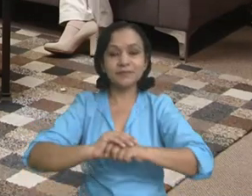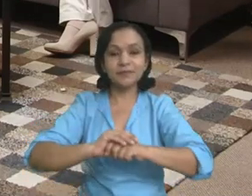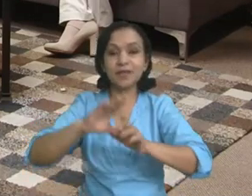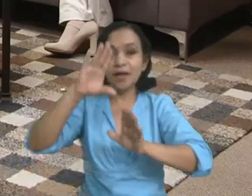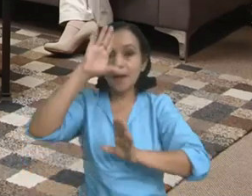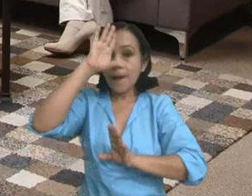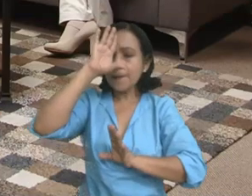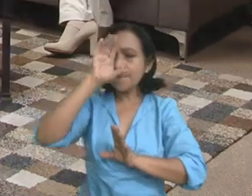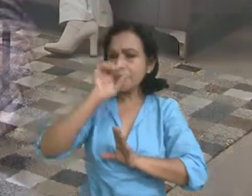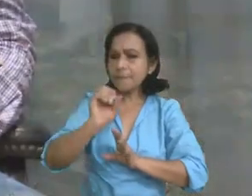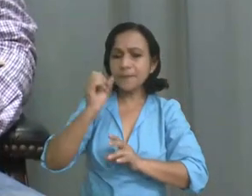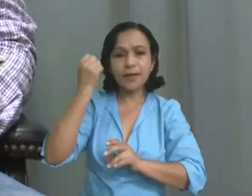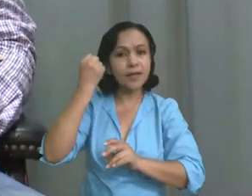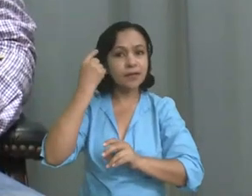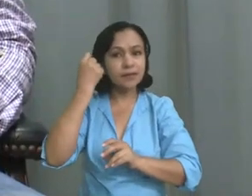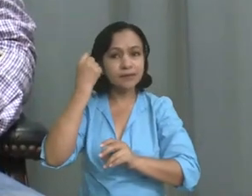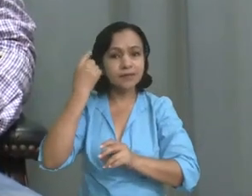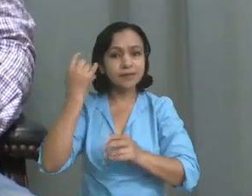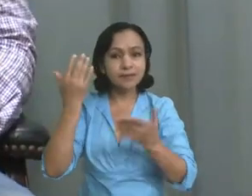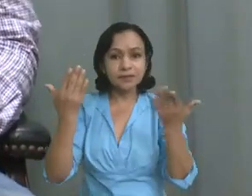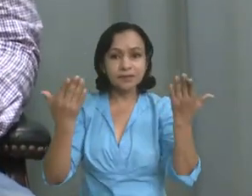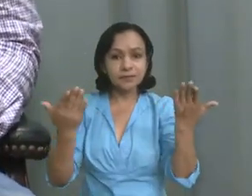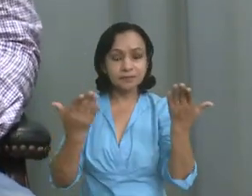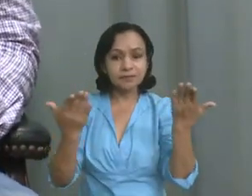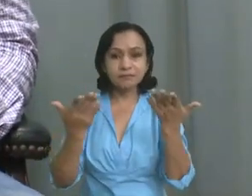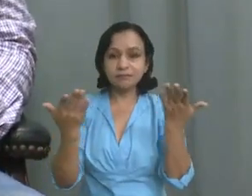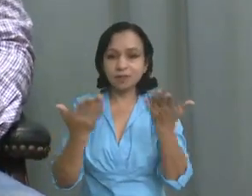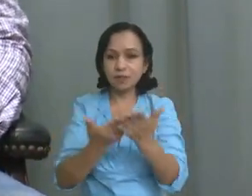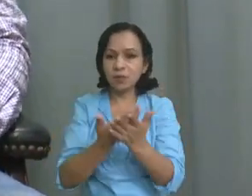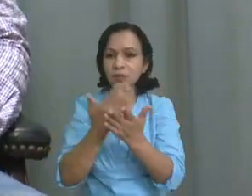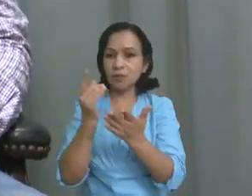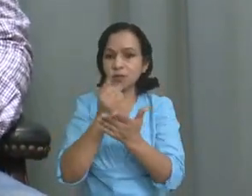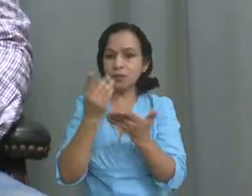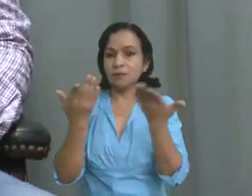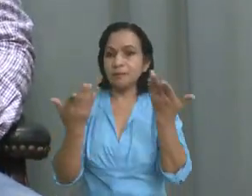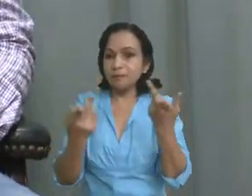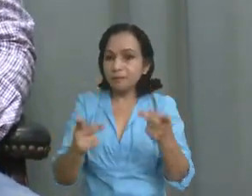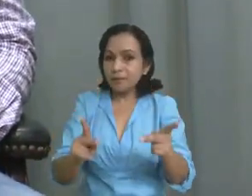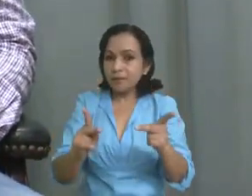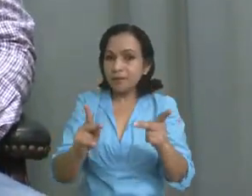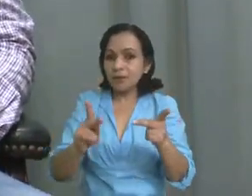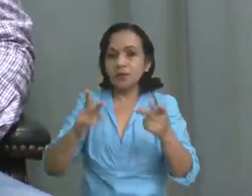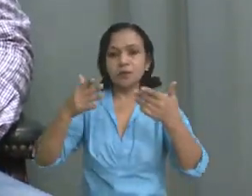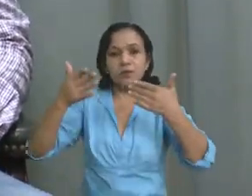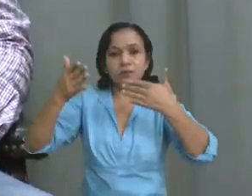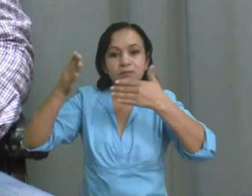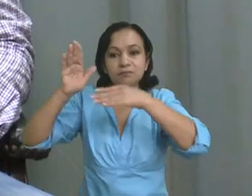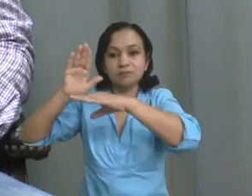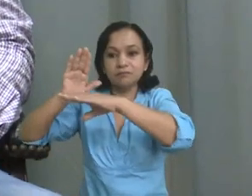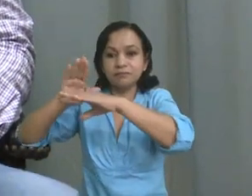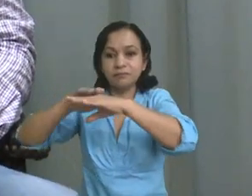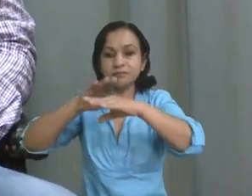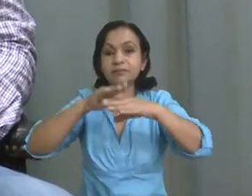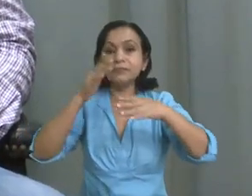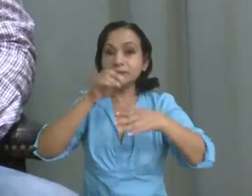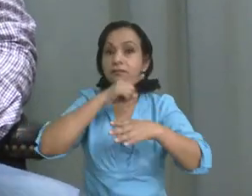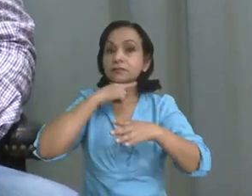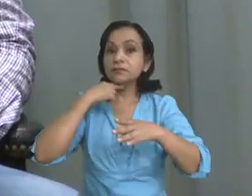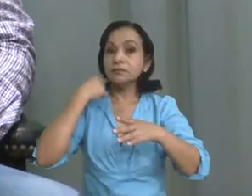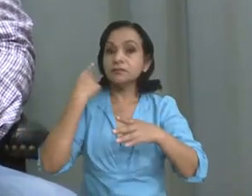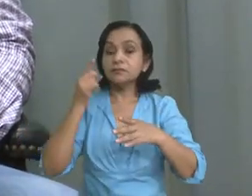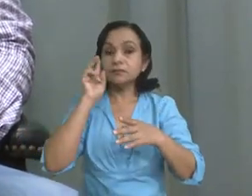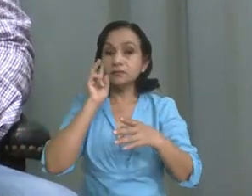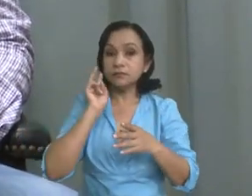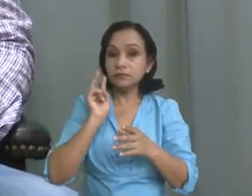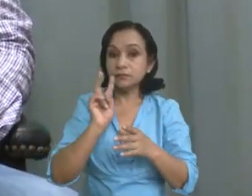embajador, entender un poquito esta perspectiva, que no es nueva, pero que de repente ahora nos toca las puertas ante una realidad inminente,